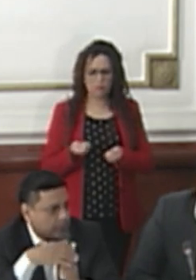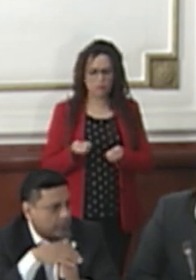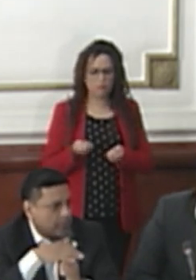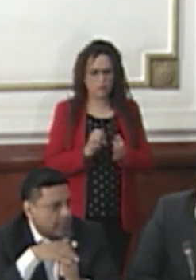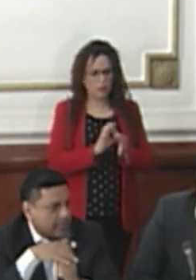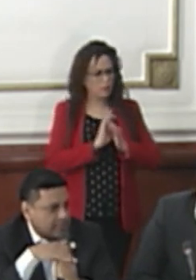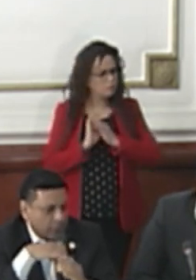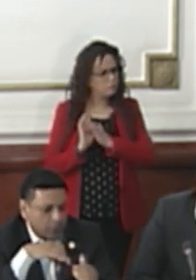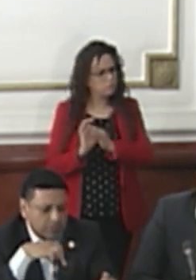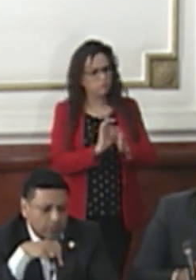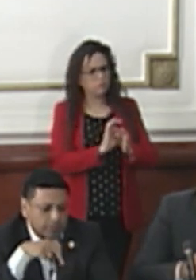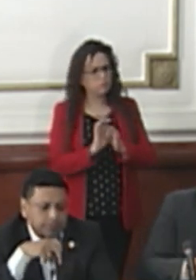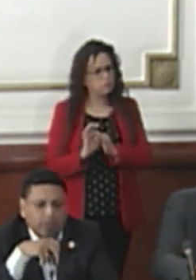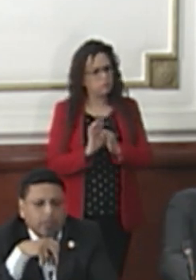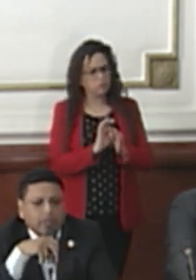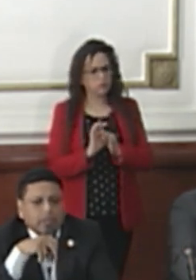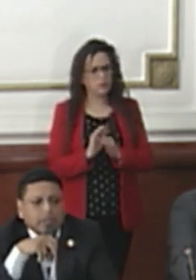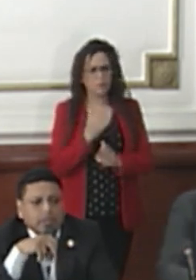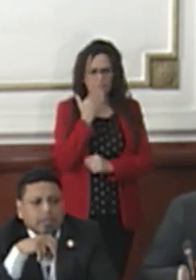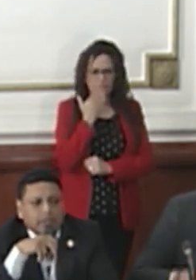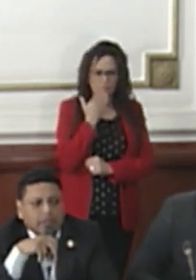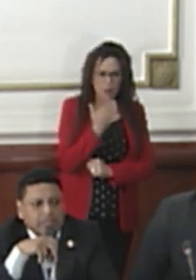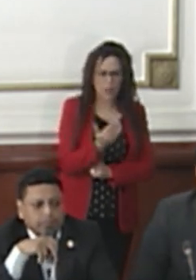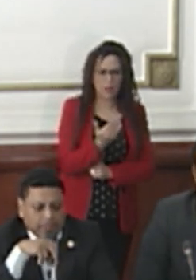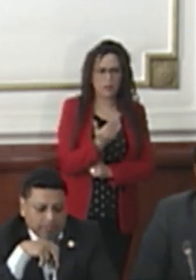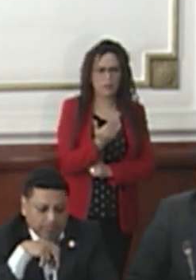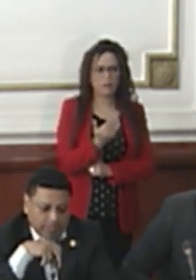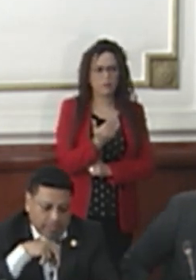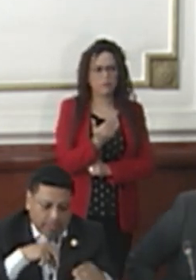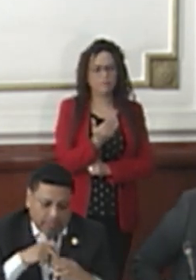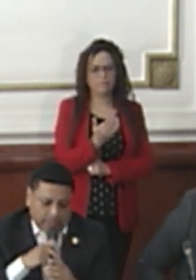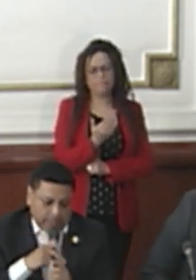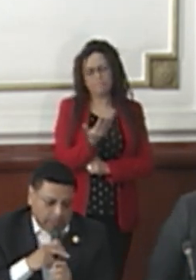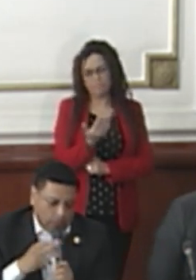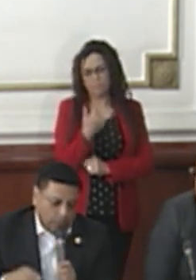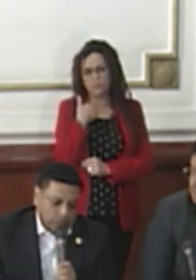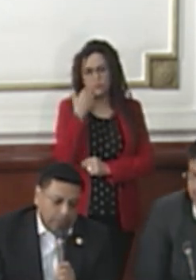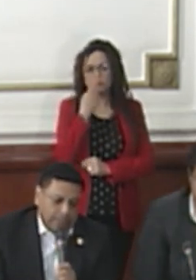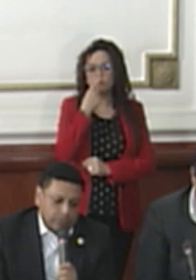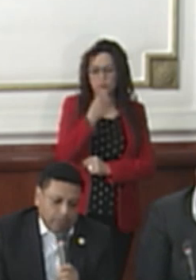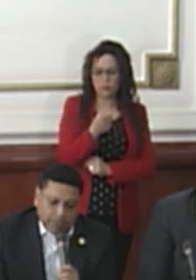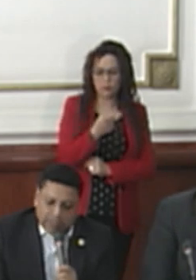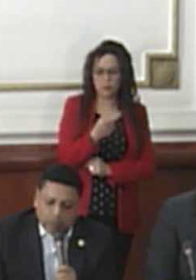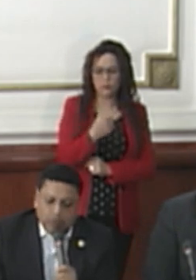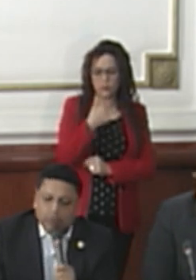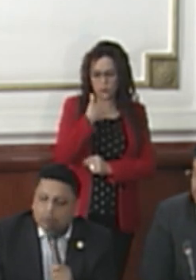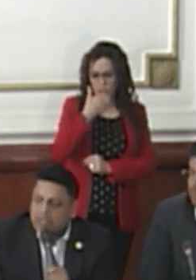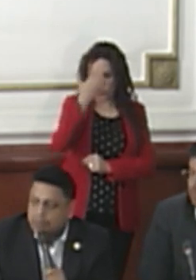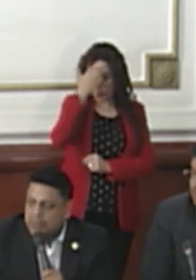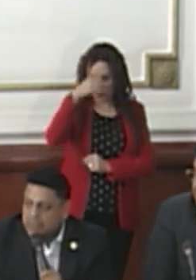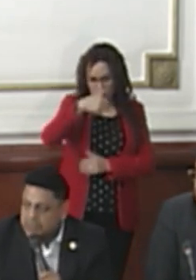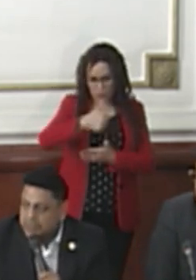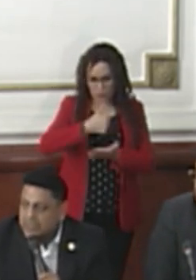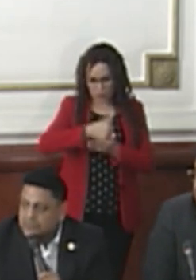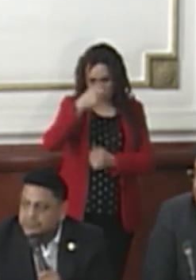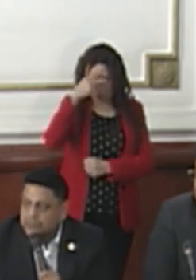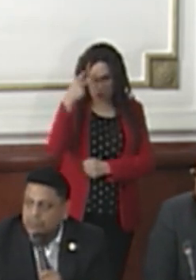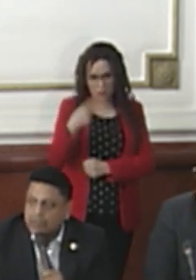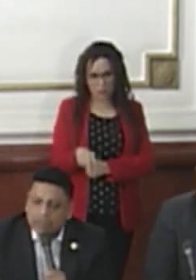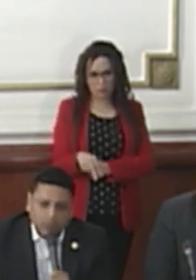realmente por esta comisión. Y quiero que sepan que conozco la Ciudad de México como la palma de mi